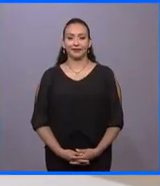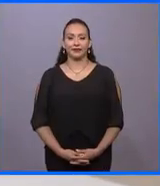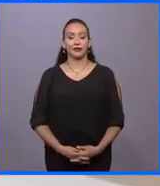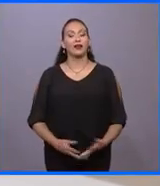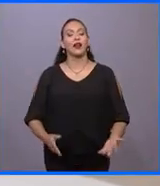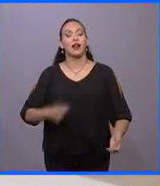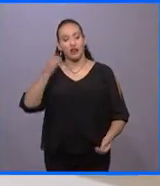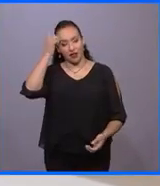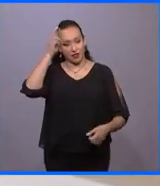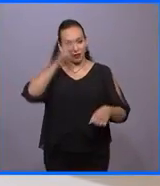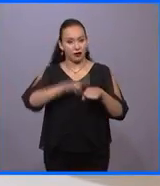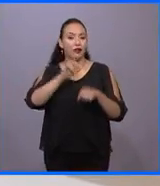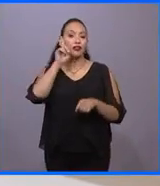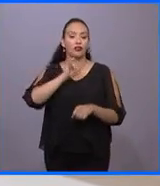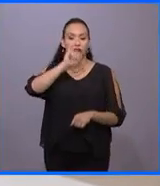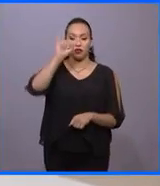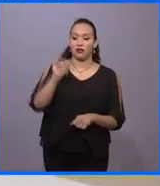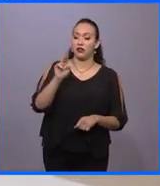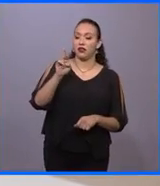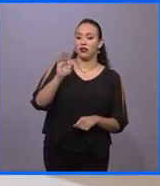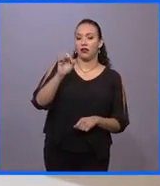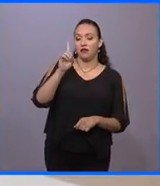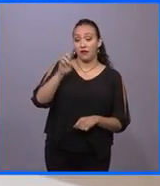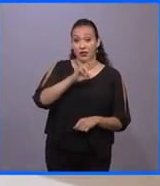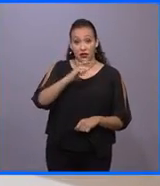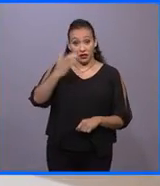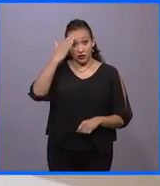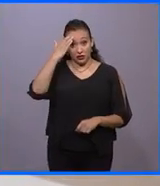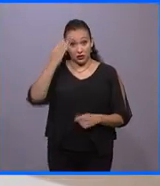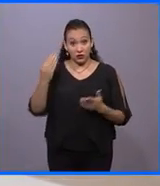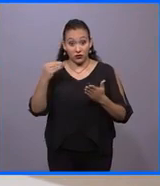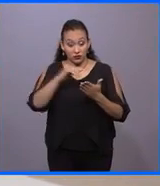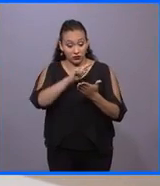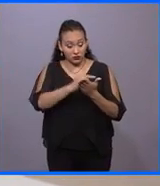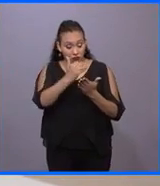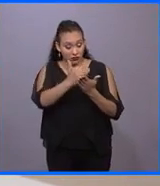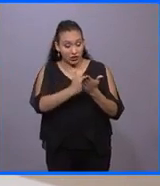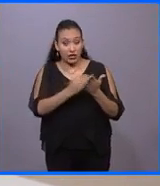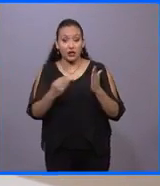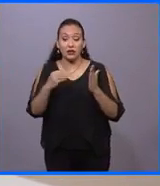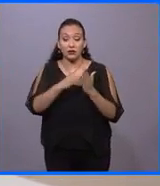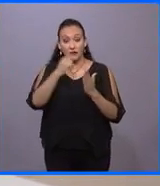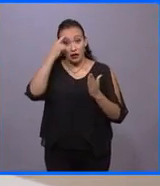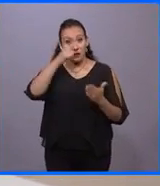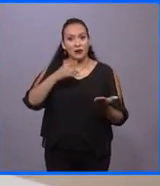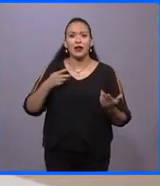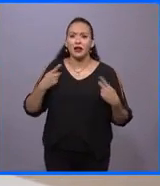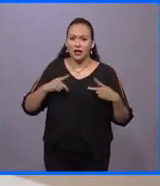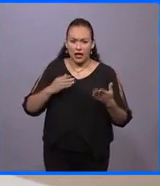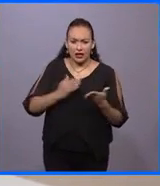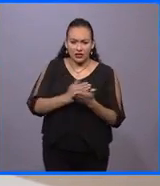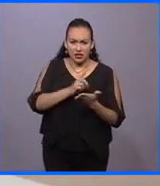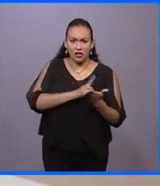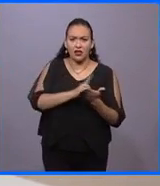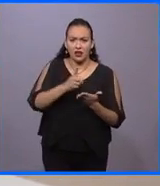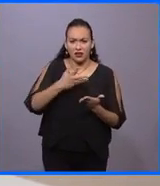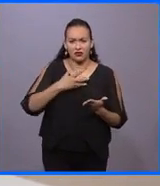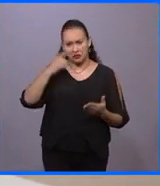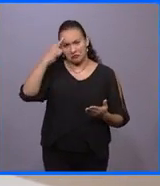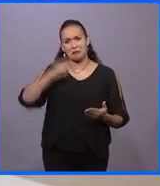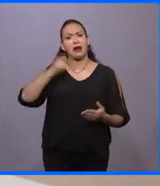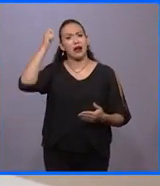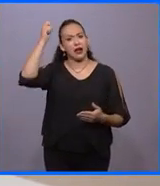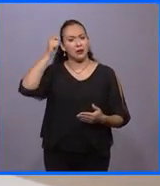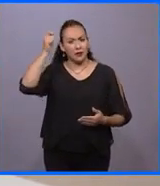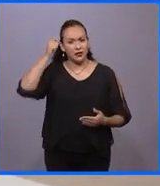La directora de la JUFED reconoció criterios de la segunda sala que protegen el derecho a una pensión por viudez a hombres y mujeres